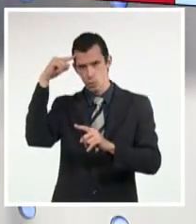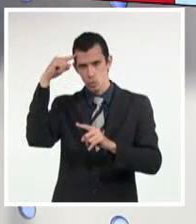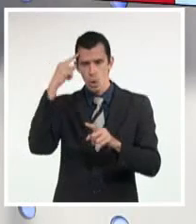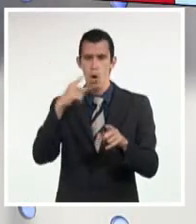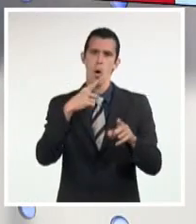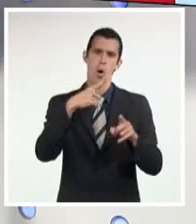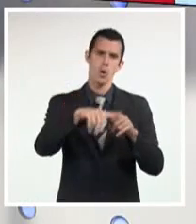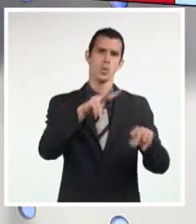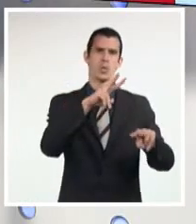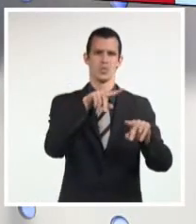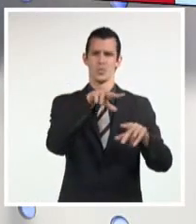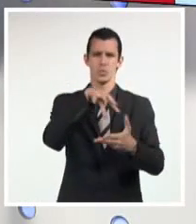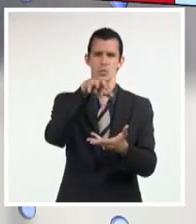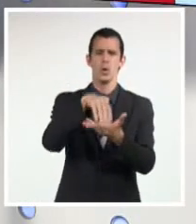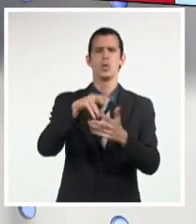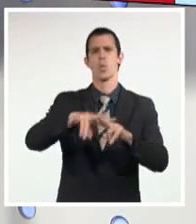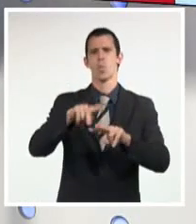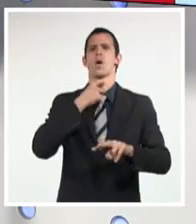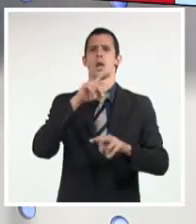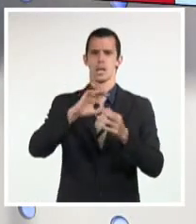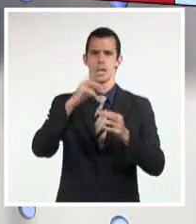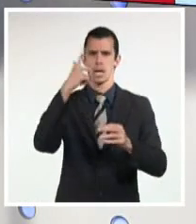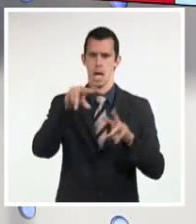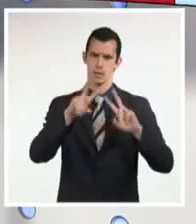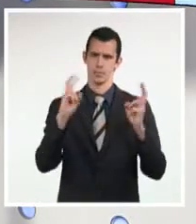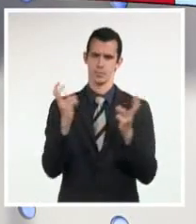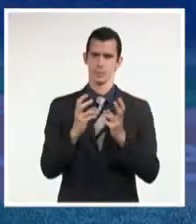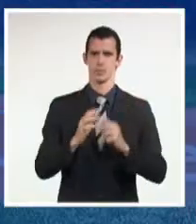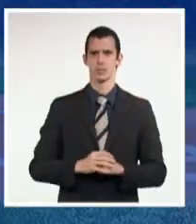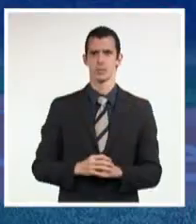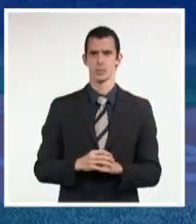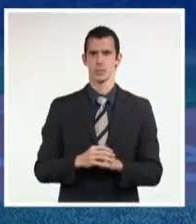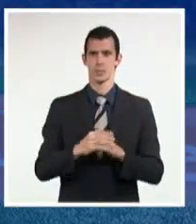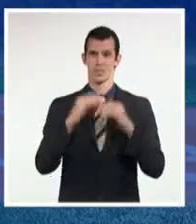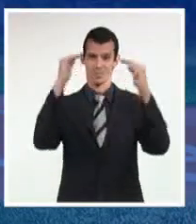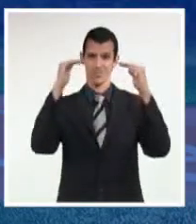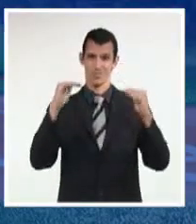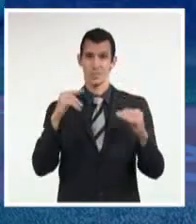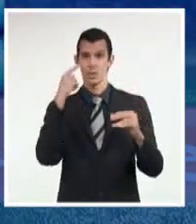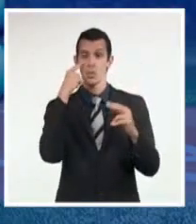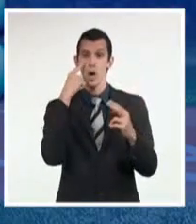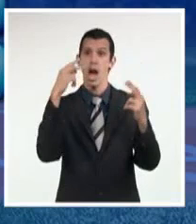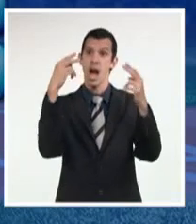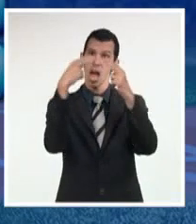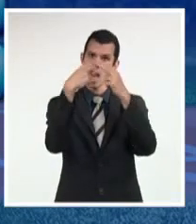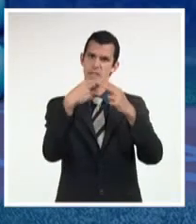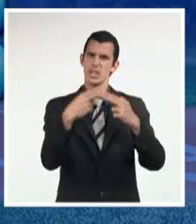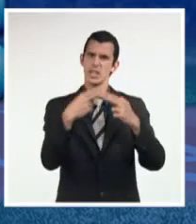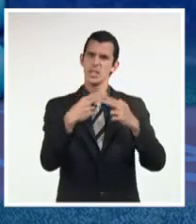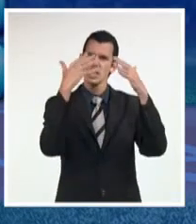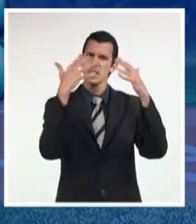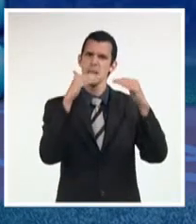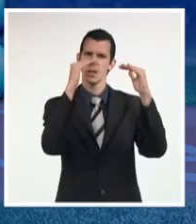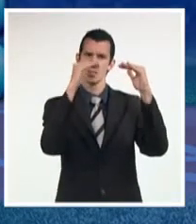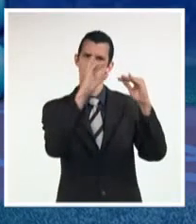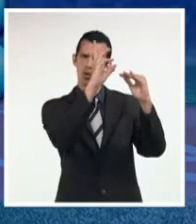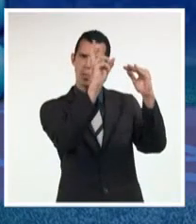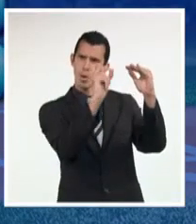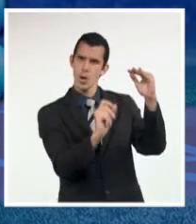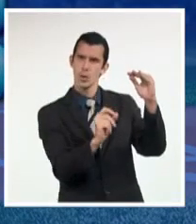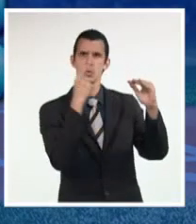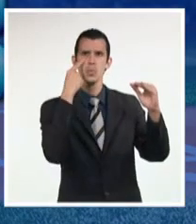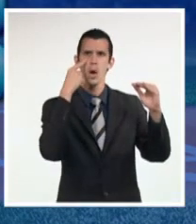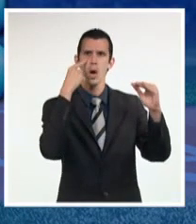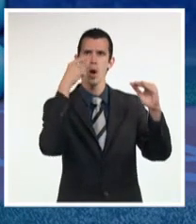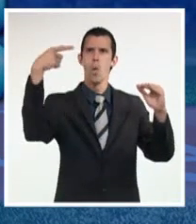un revés en cinco presentaciones lo que no se ubica en la cima por el momento lo escolta agricultores con cinco éxitos y tabacaleros aparece